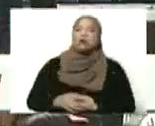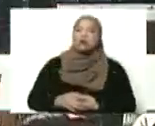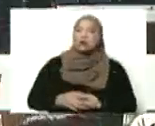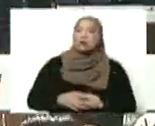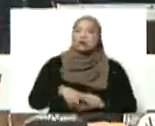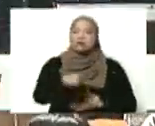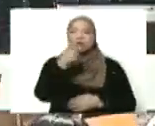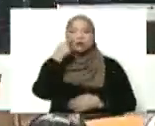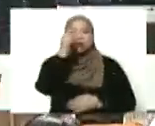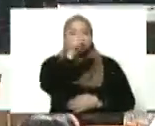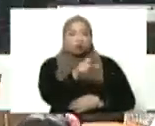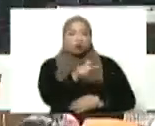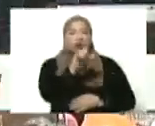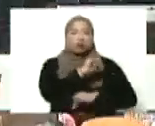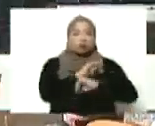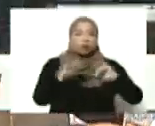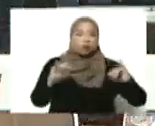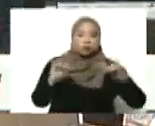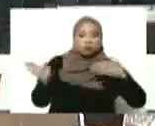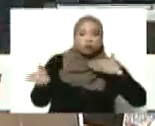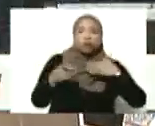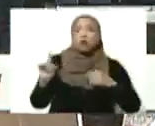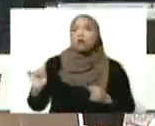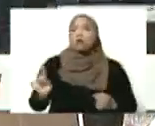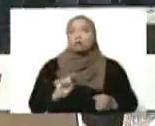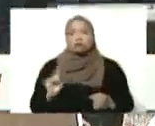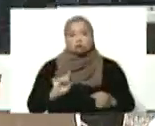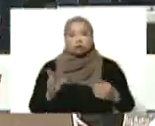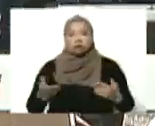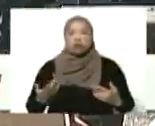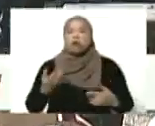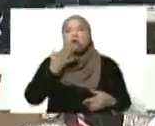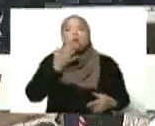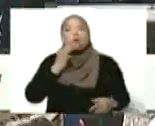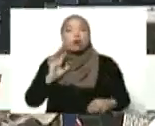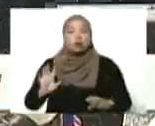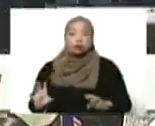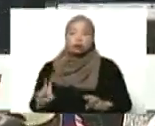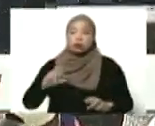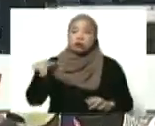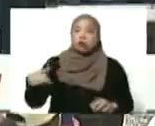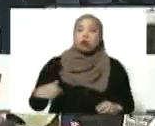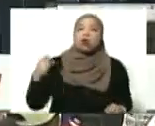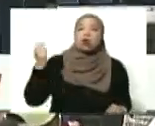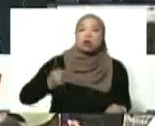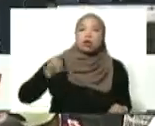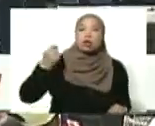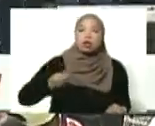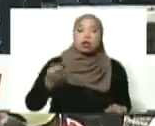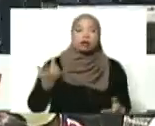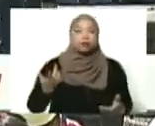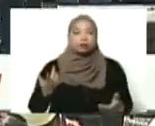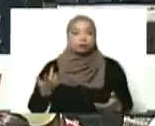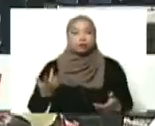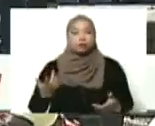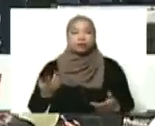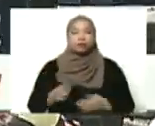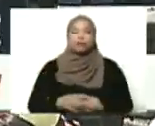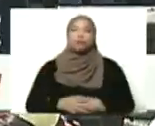¿Eso significa cerrarle la puerta? No. No, no. Por ejemplo, nosotros hemos dado una tarea, compañero Julio